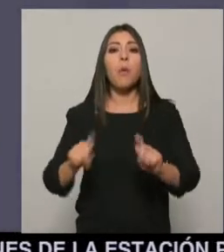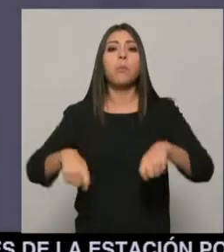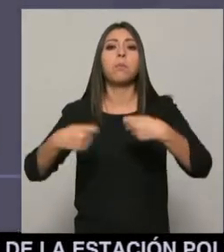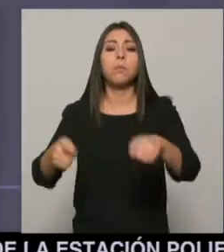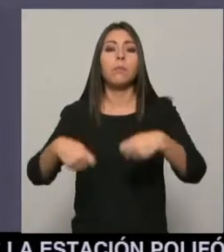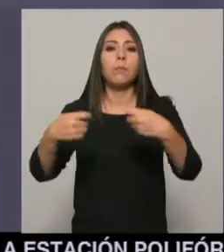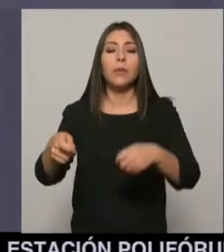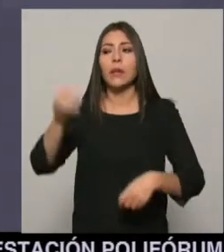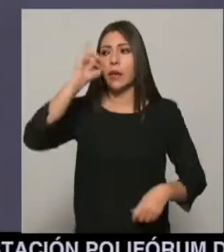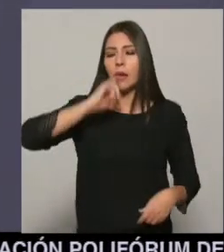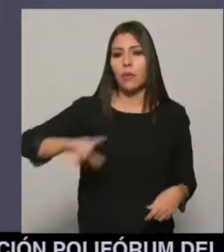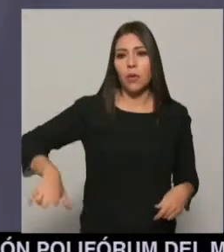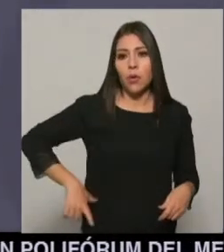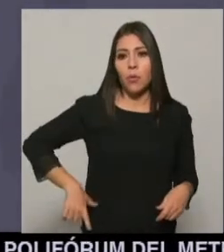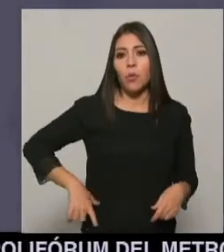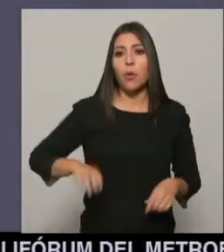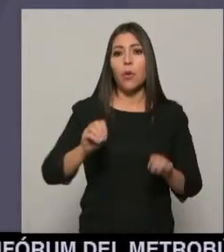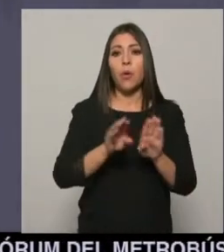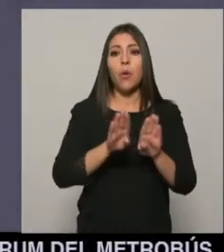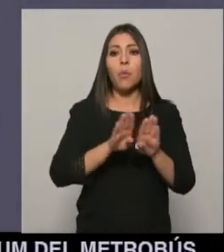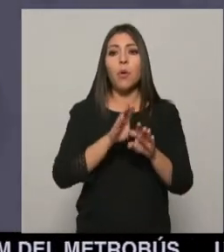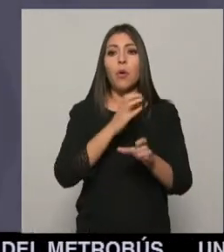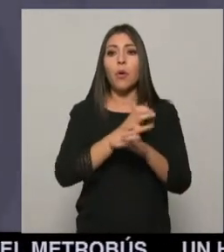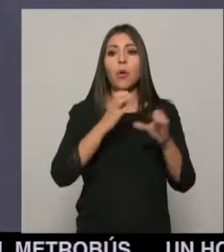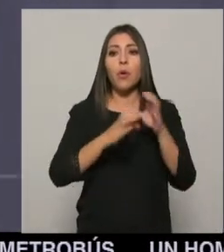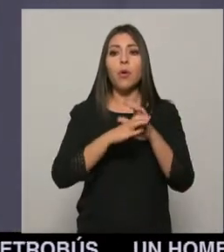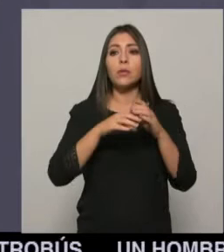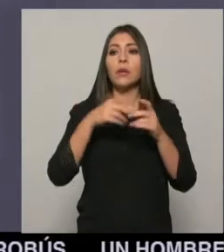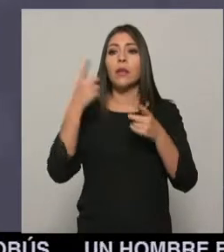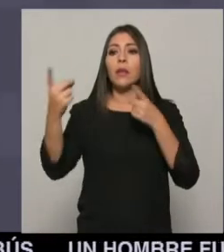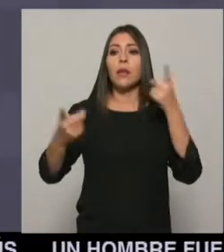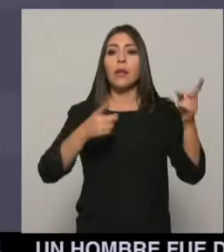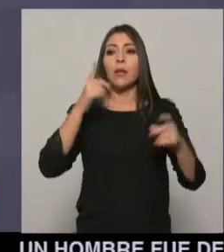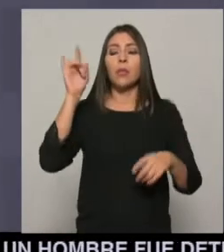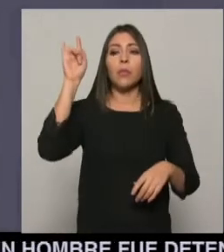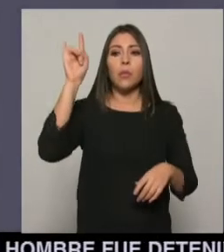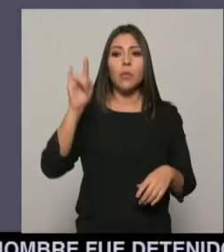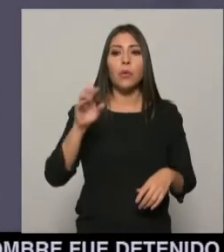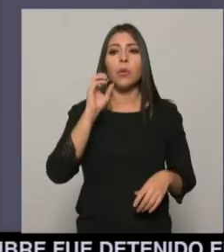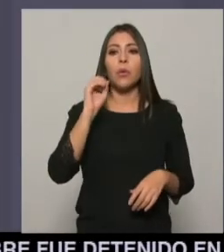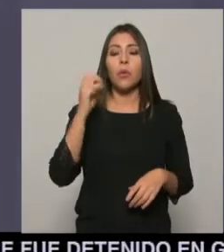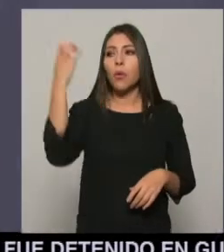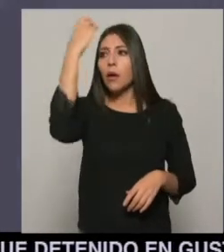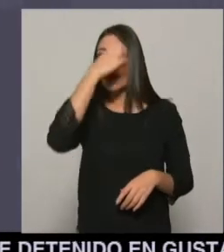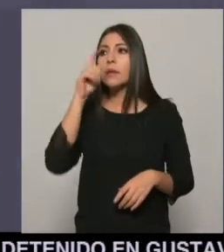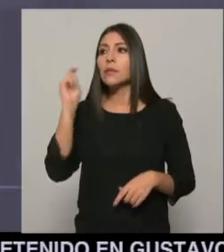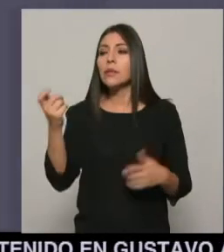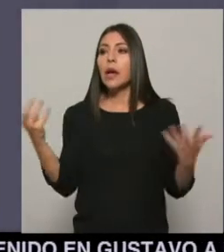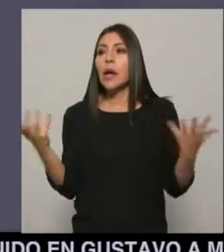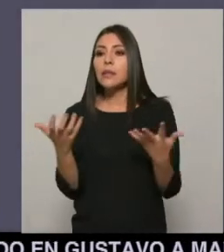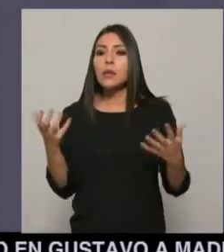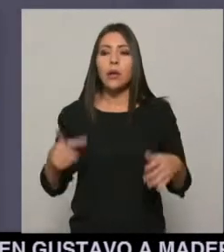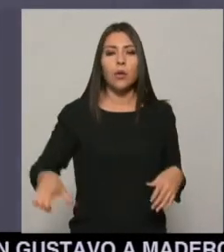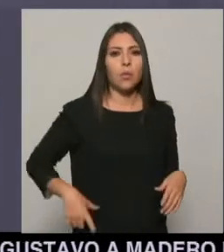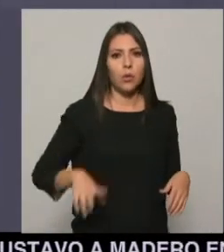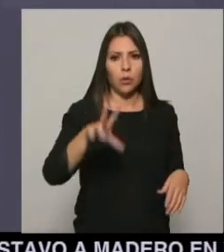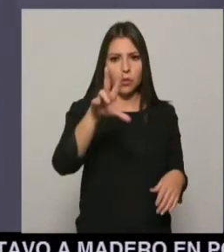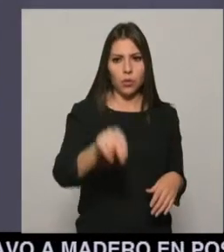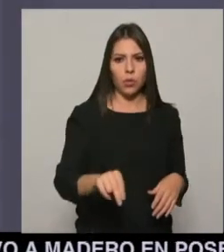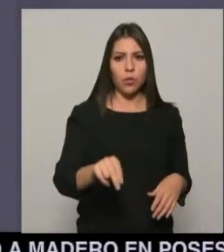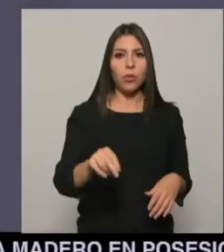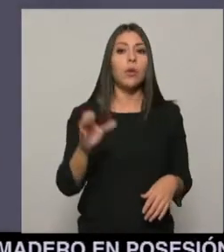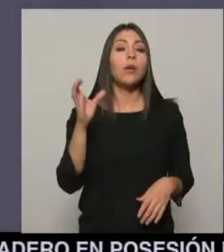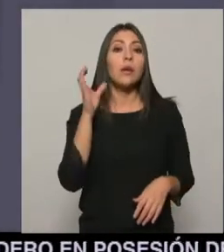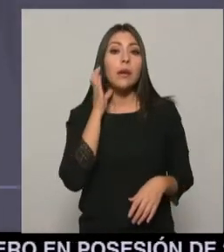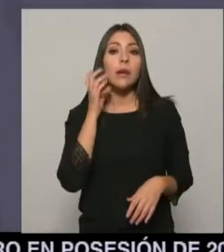es estar ahí para ponerle simplemente una estampilla a las cosas que se mandan. No está nada más para avalar los actos del gobierno. Los congresos deben de ser